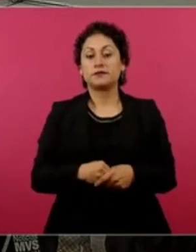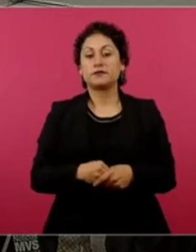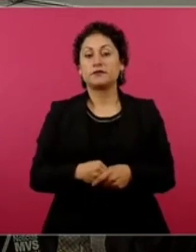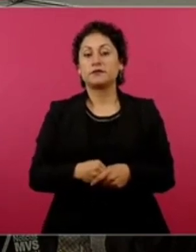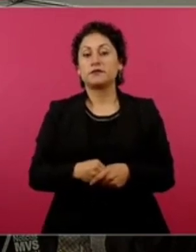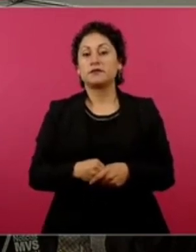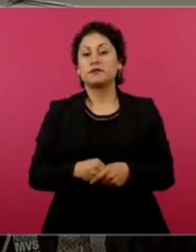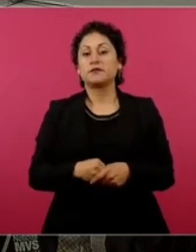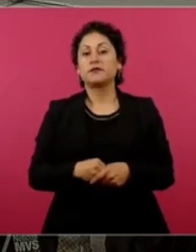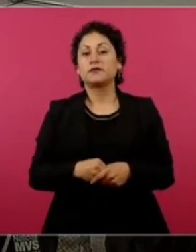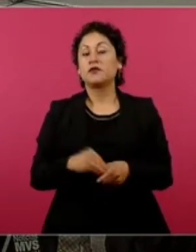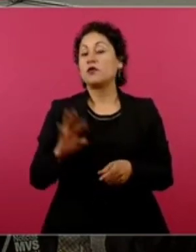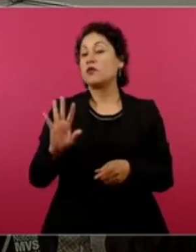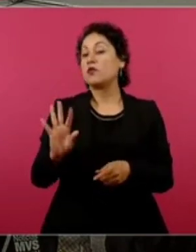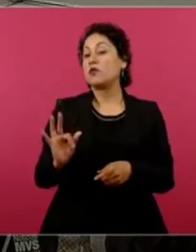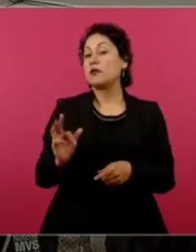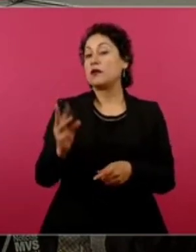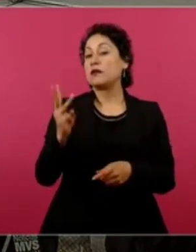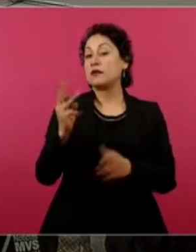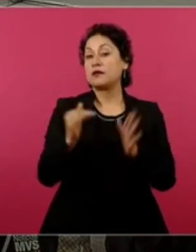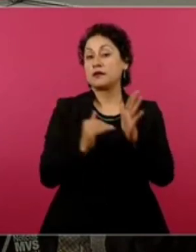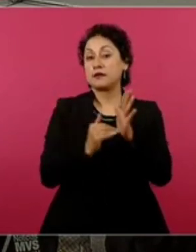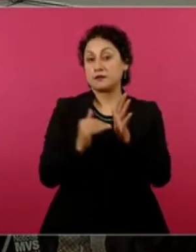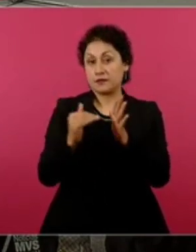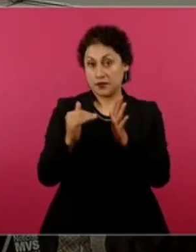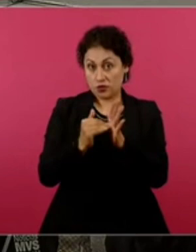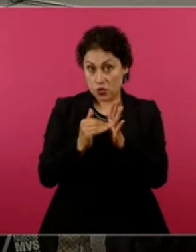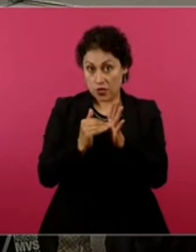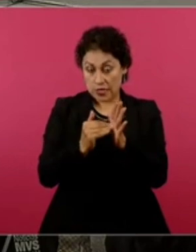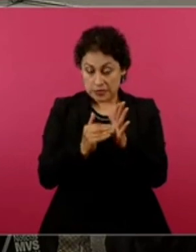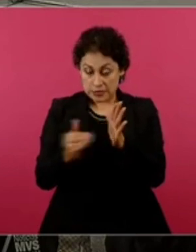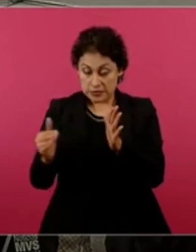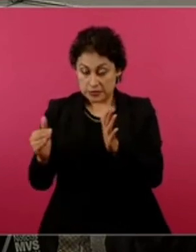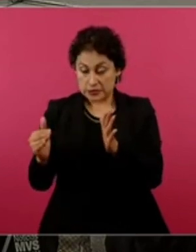$997,000, 43 millones en el 17,